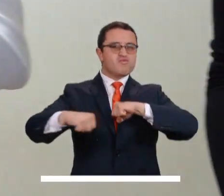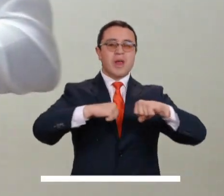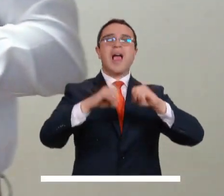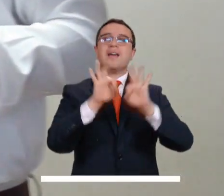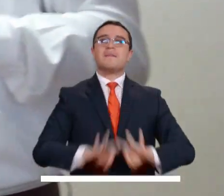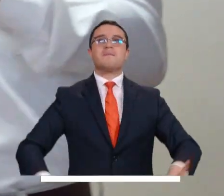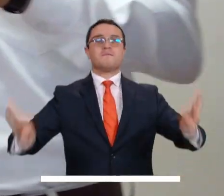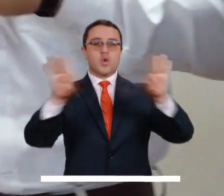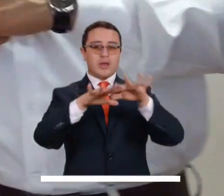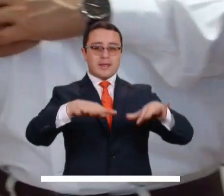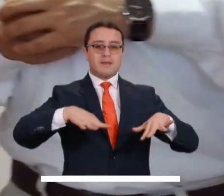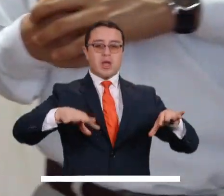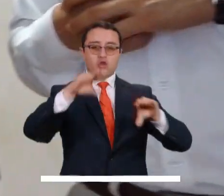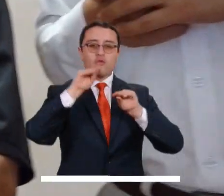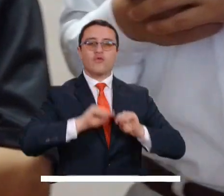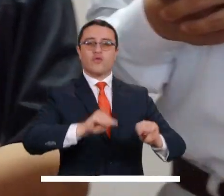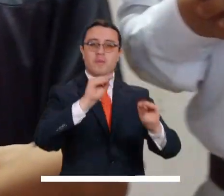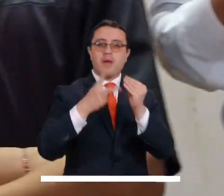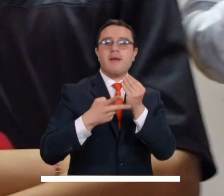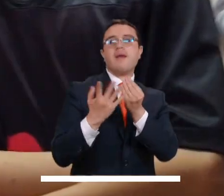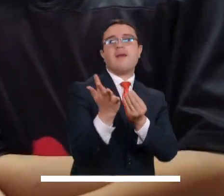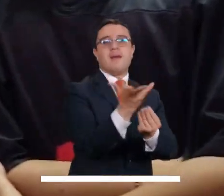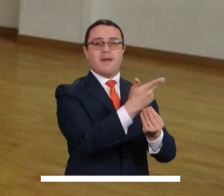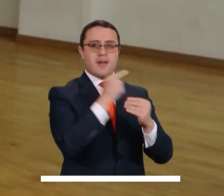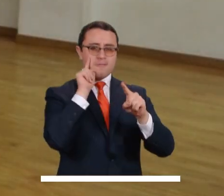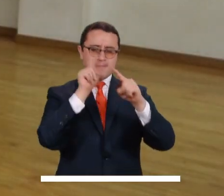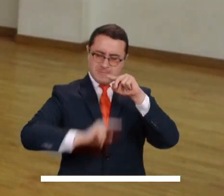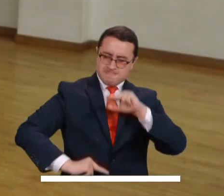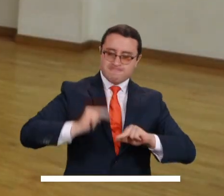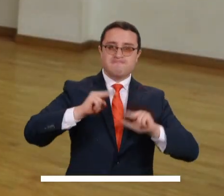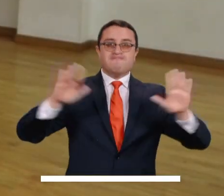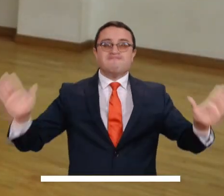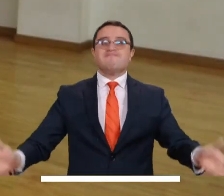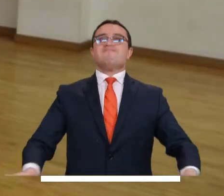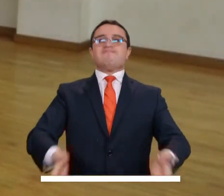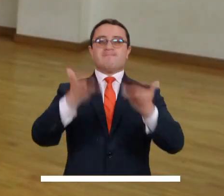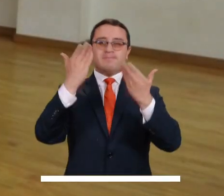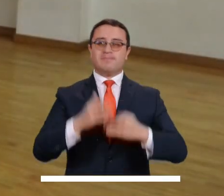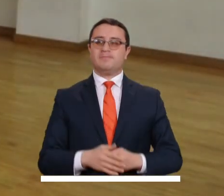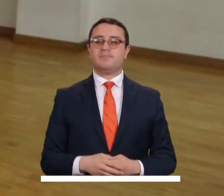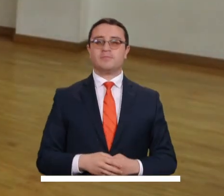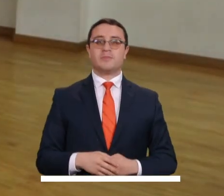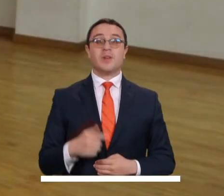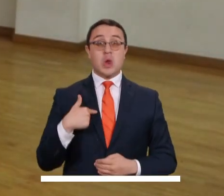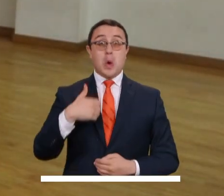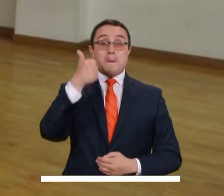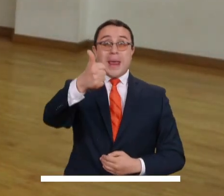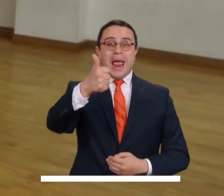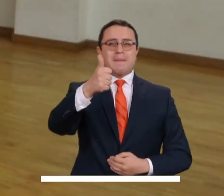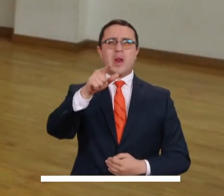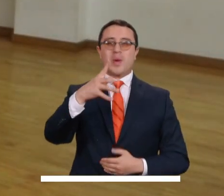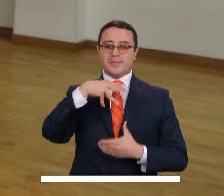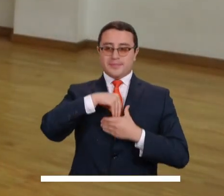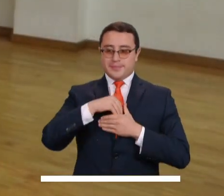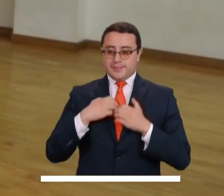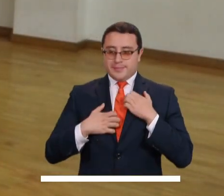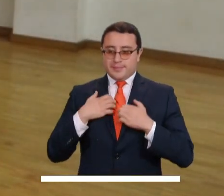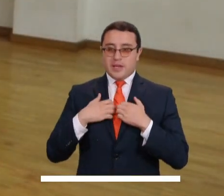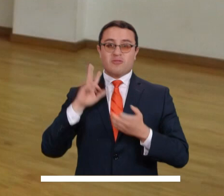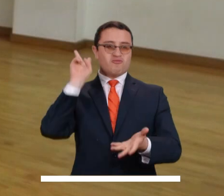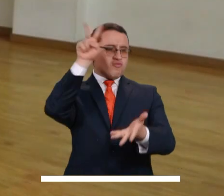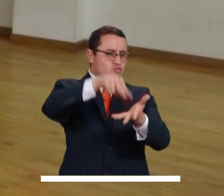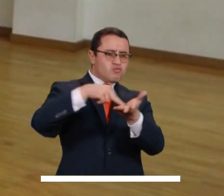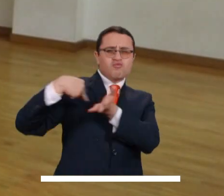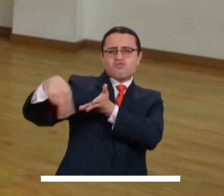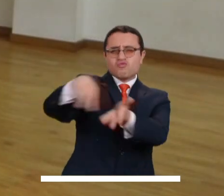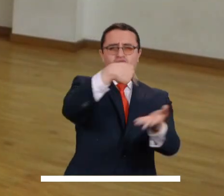los espacios formativos artísticos en la construcción de región. Muy bien y a la vez un poquito nerviosa, pero cuando ya entra la tarima pues